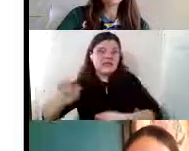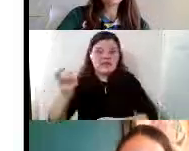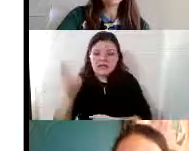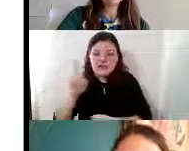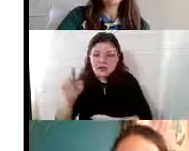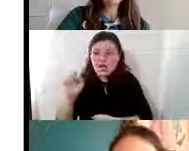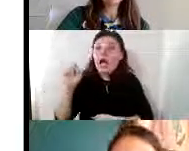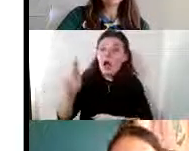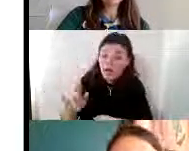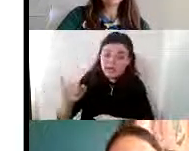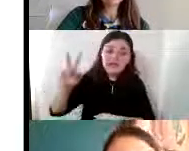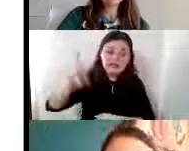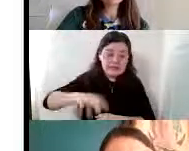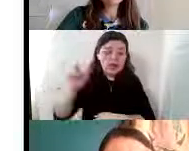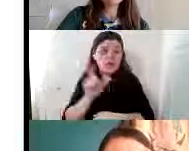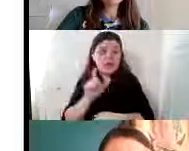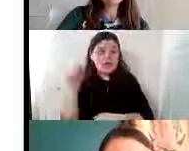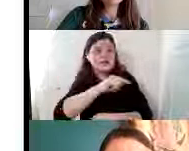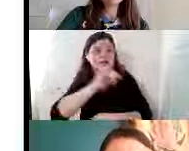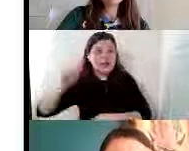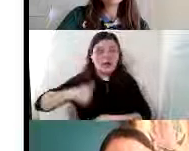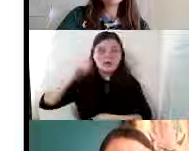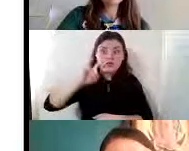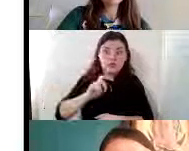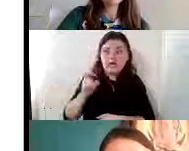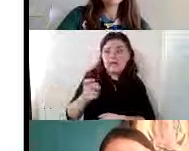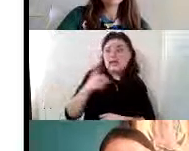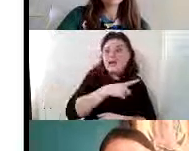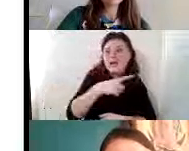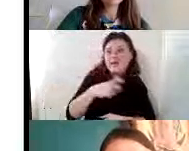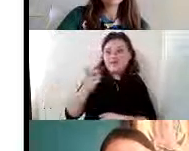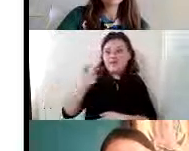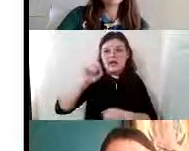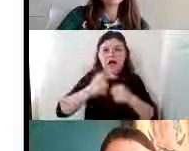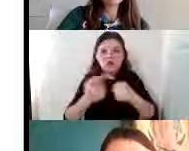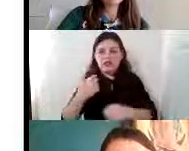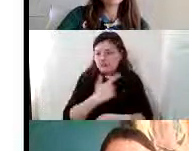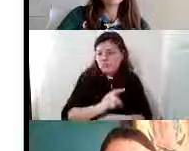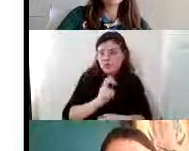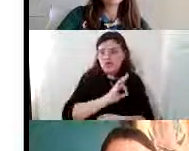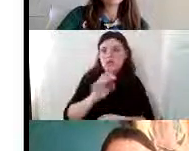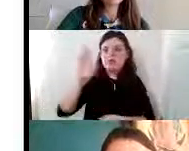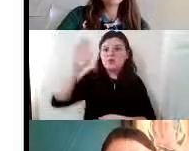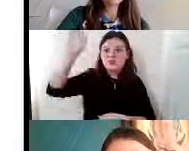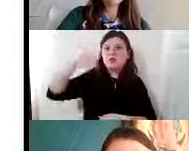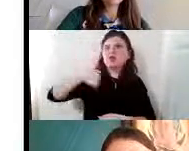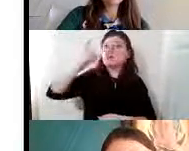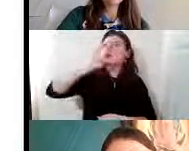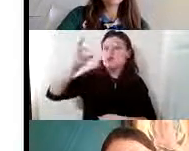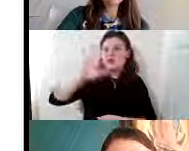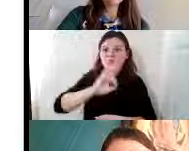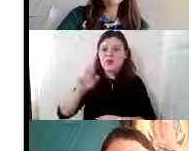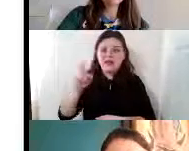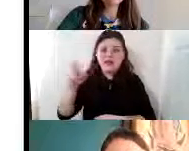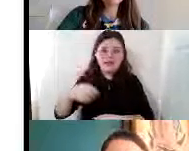Ah, sí, mira, porque cuando existe un abuso sexual, cuando alguien hace algo que no te gusta, tú puedes decir y luego, y hasta podemos incluso